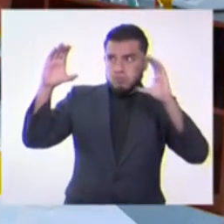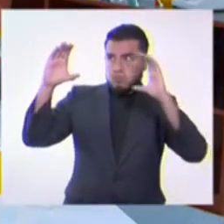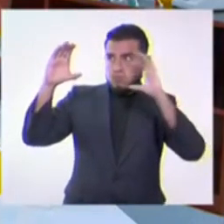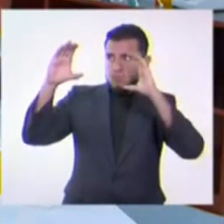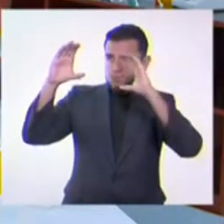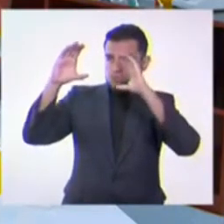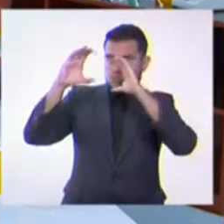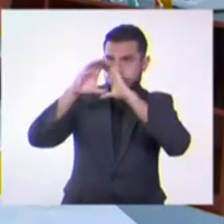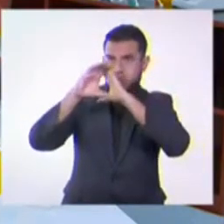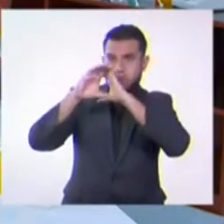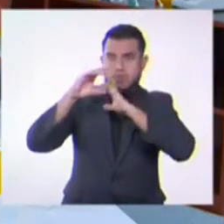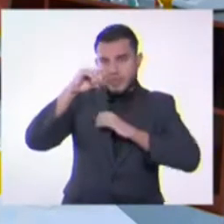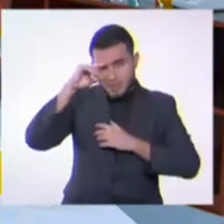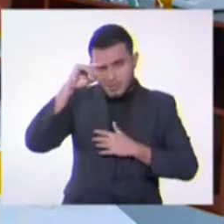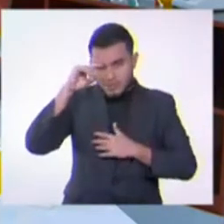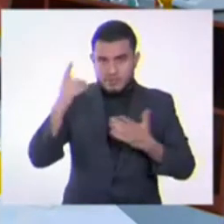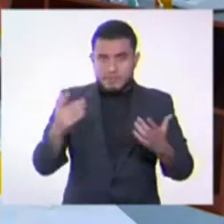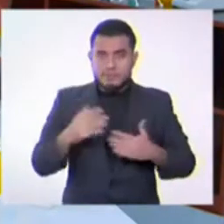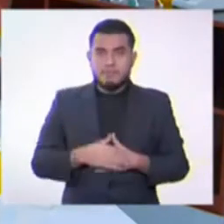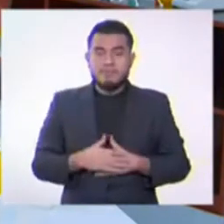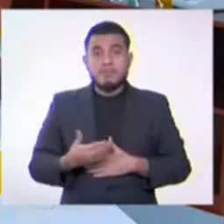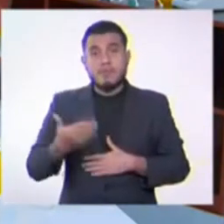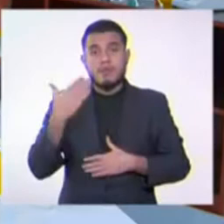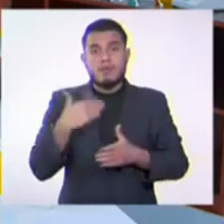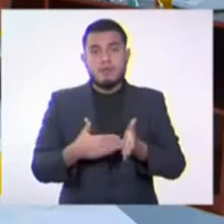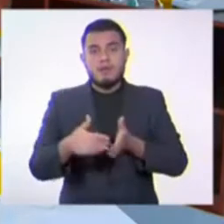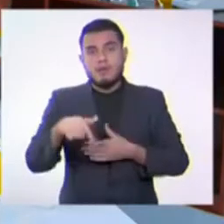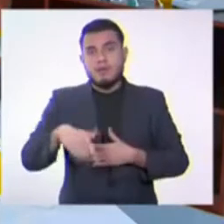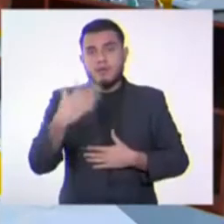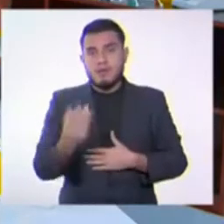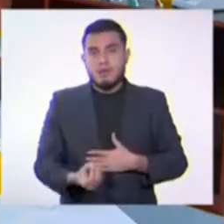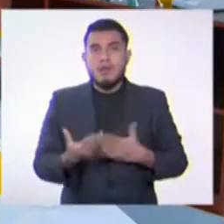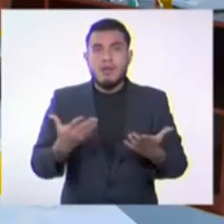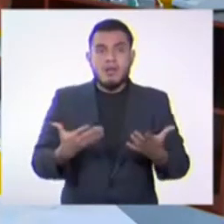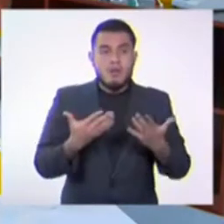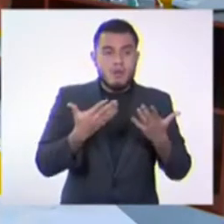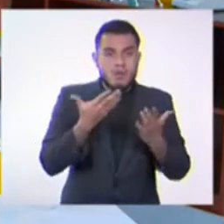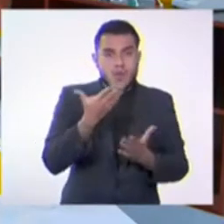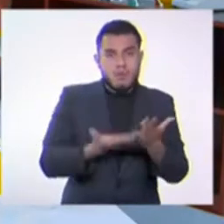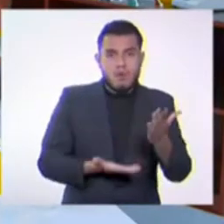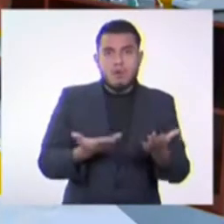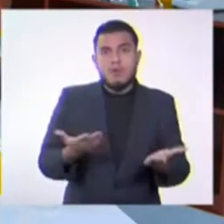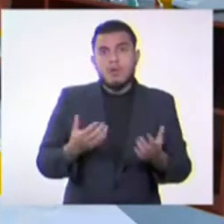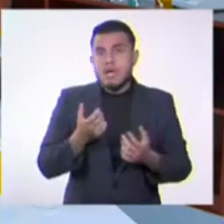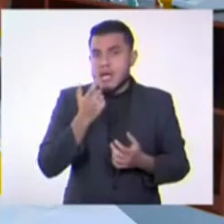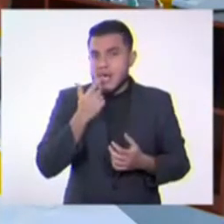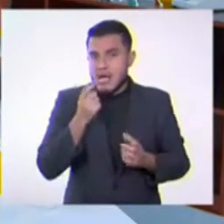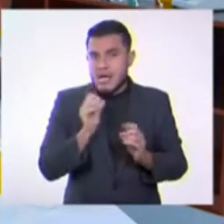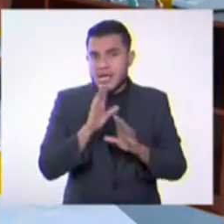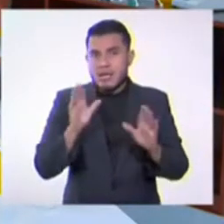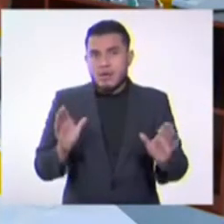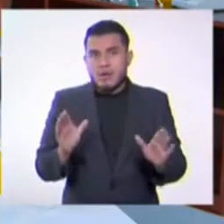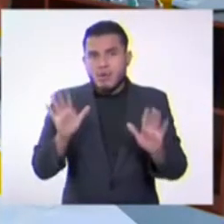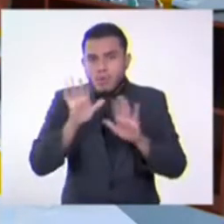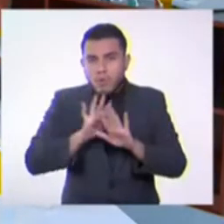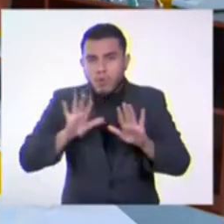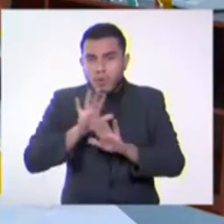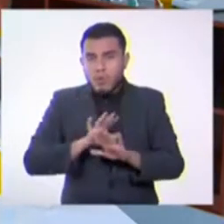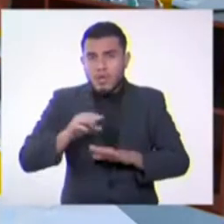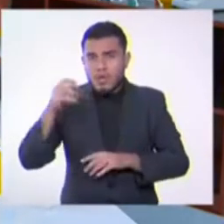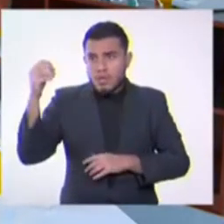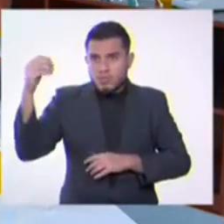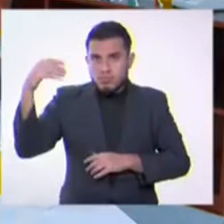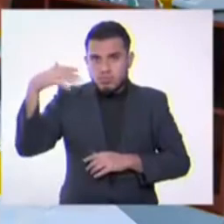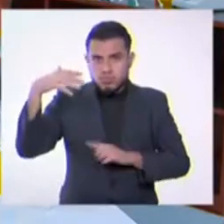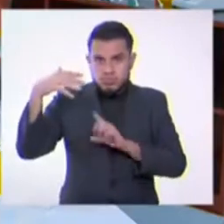tema de este día, el cual se titula Cuerpos transparentes, opacos y translúcidos, vamos a